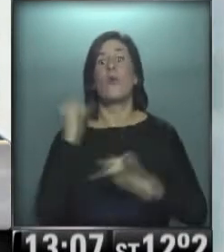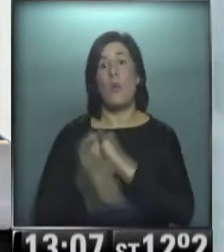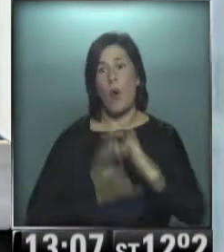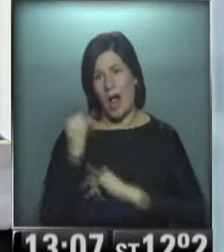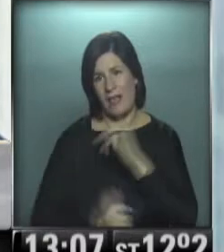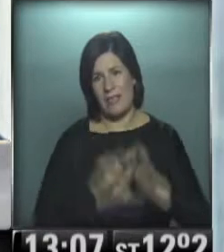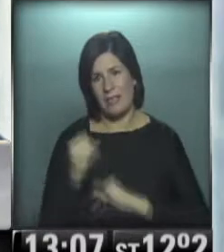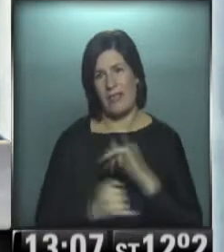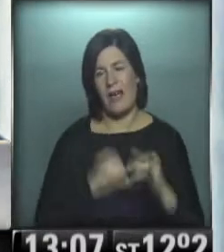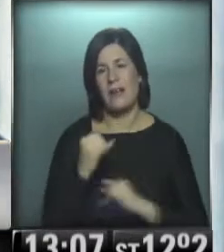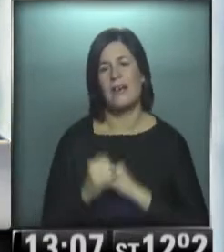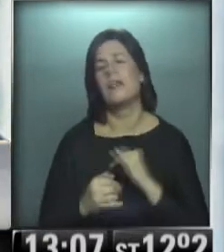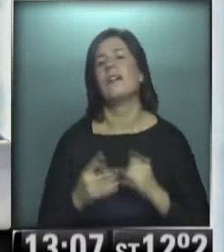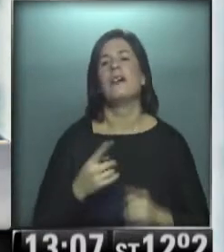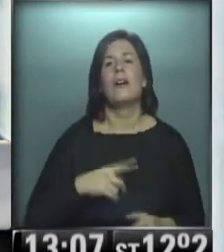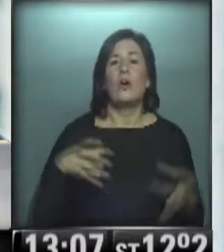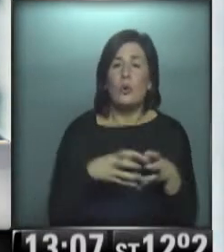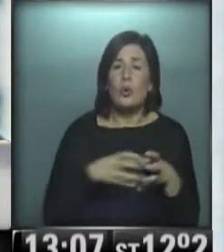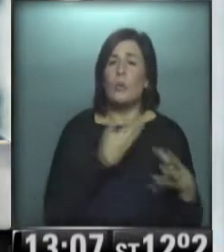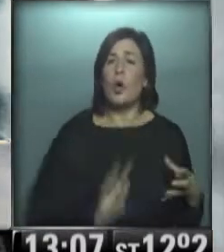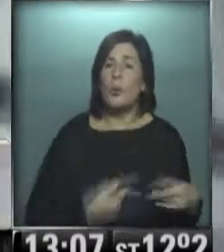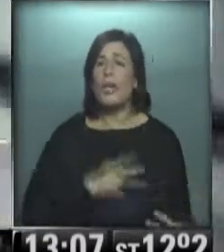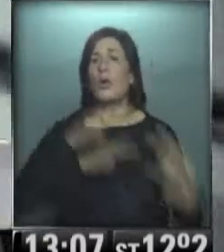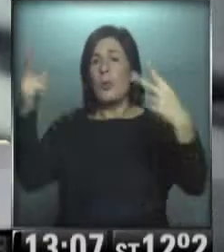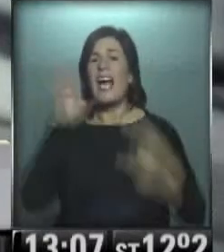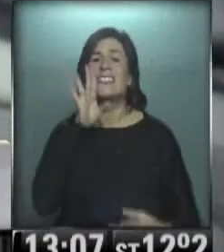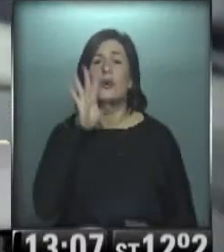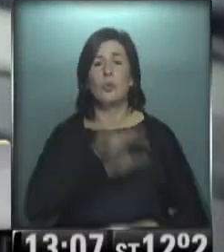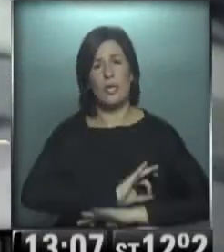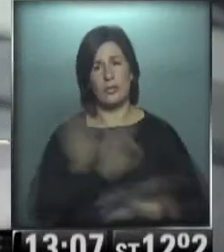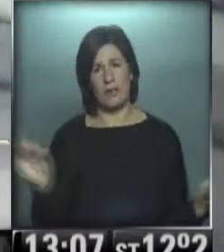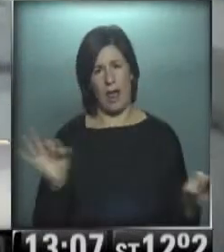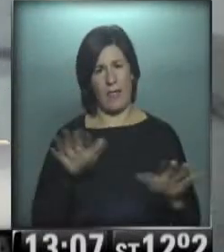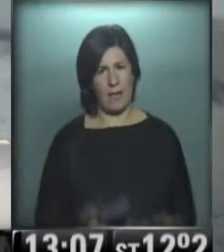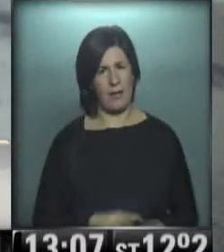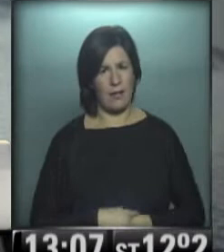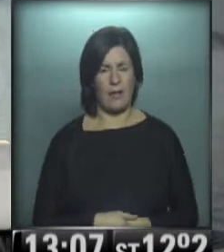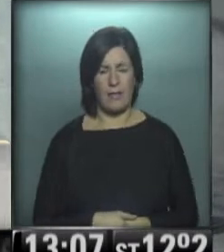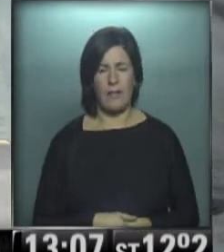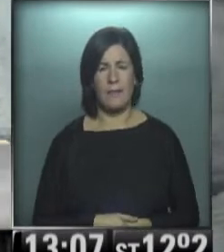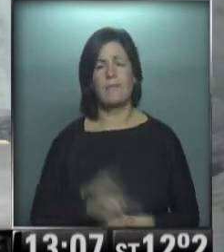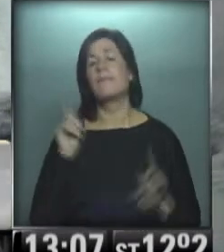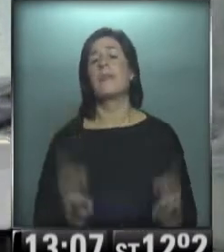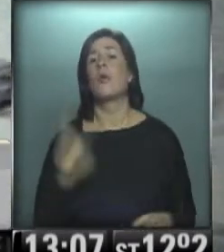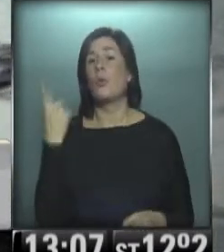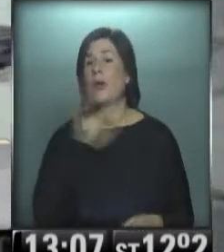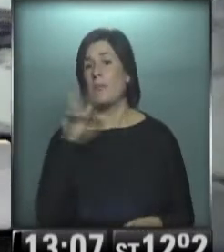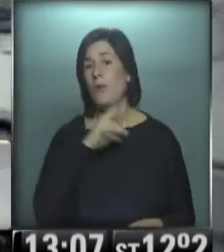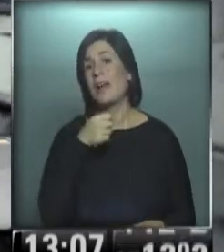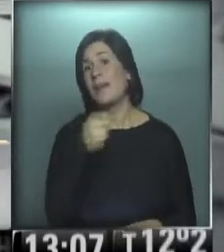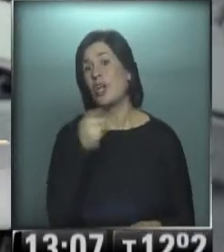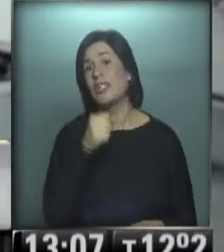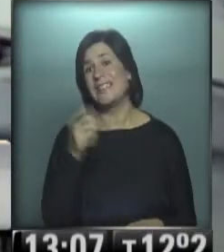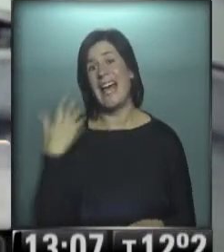no habrá por el momento una misión argentina que viaje a los Estados Unidos. Y por otra parte, una periodista argentina que trabaja